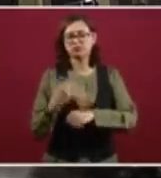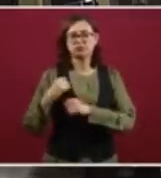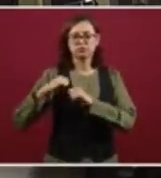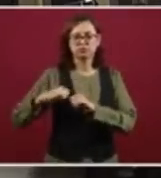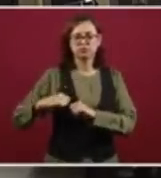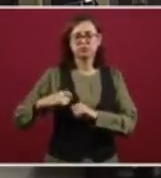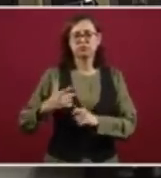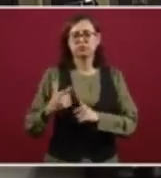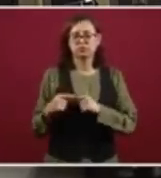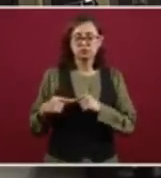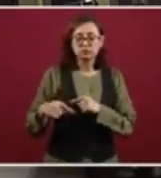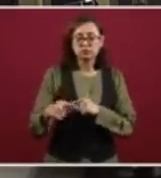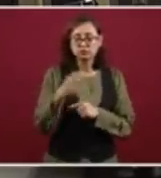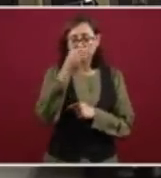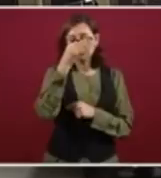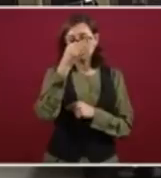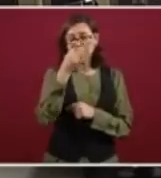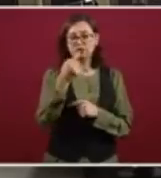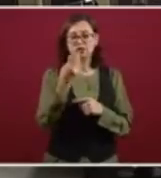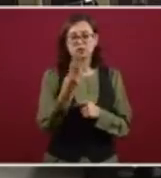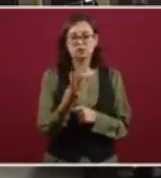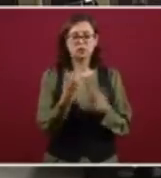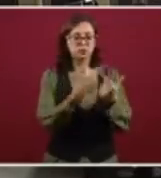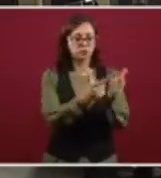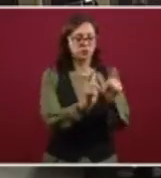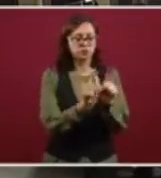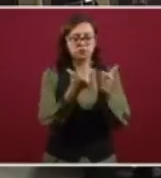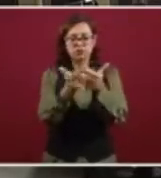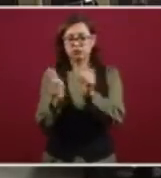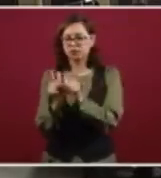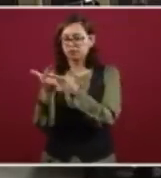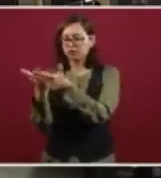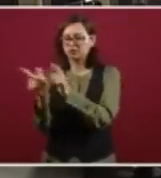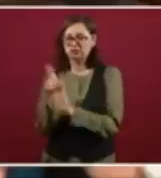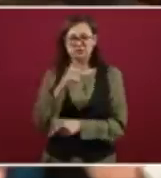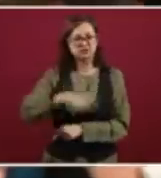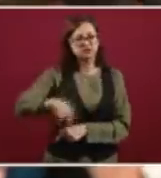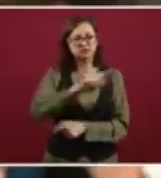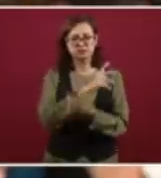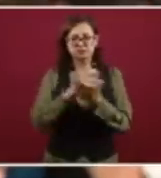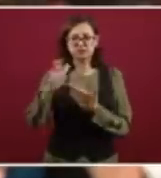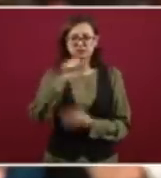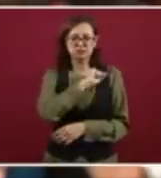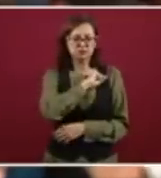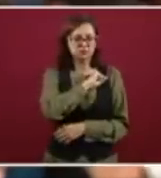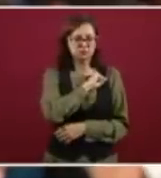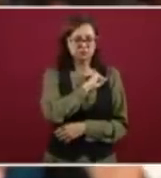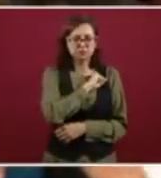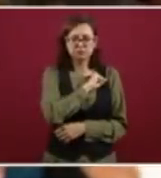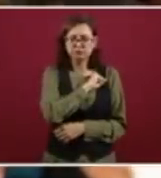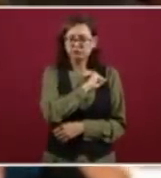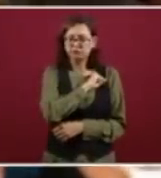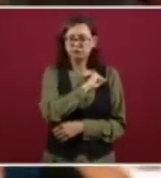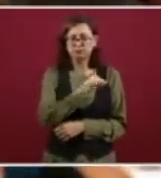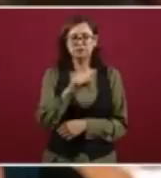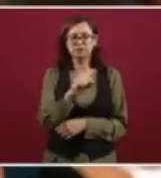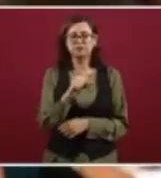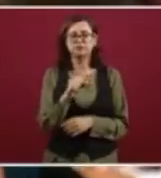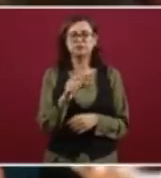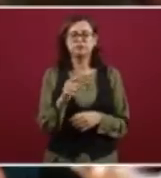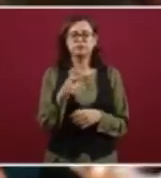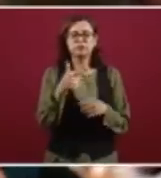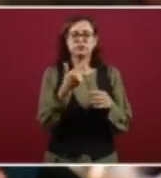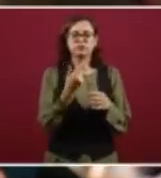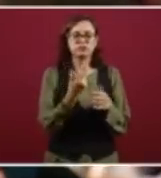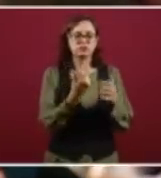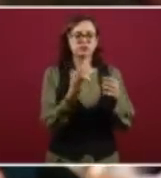a 4 grupos radicales. Estos 4 grupos son integrados